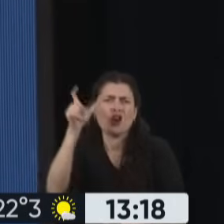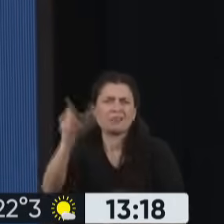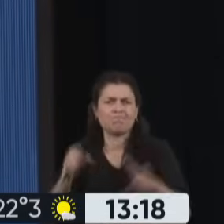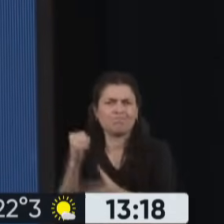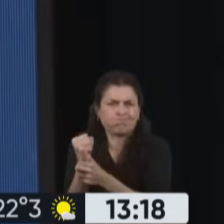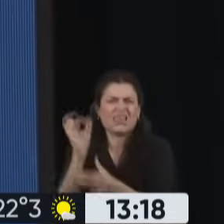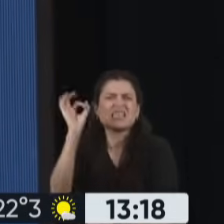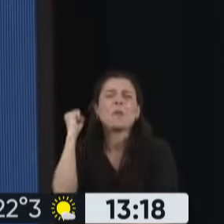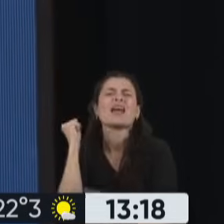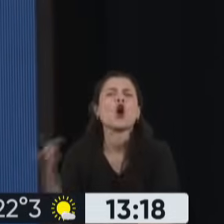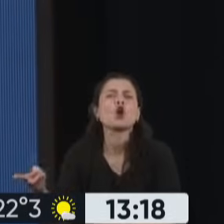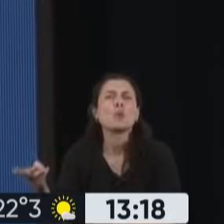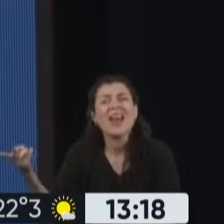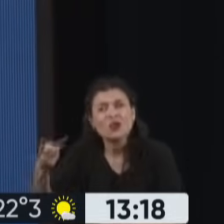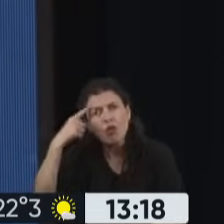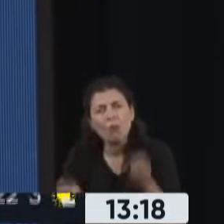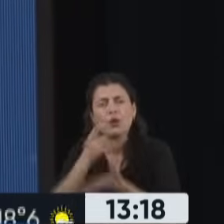Sin embargo,